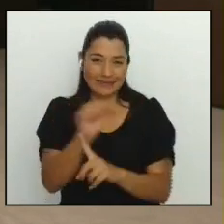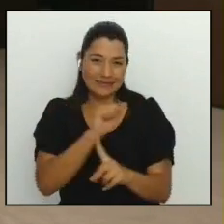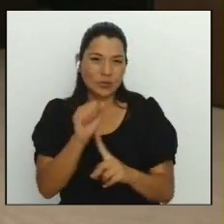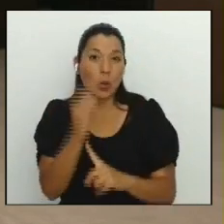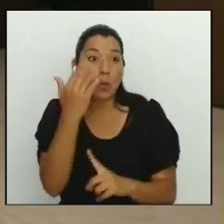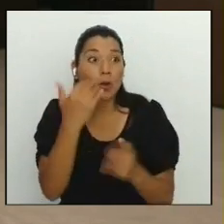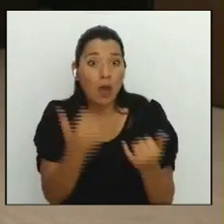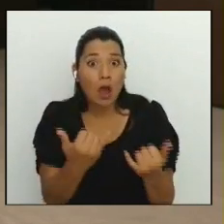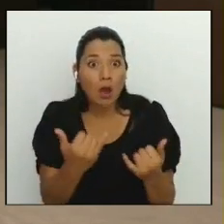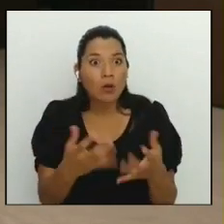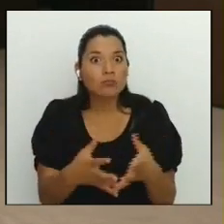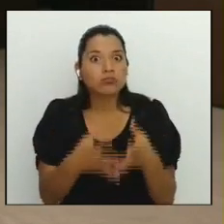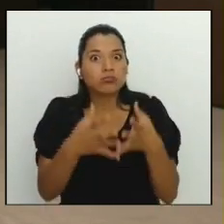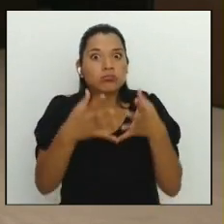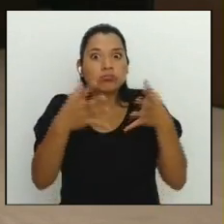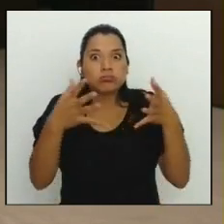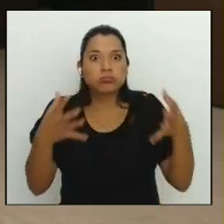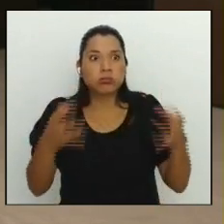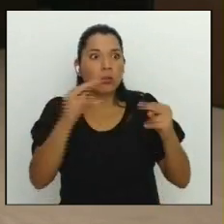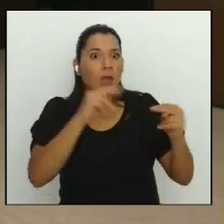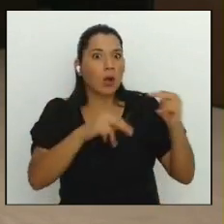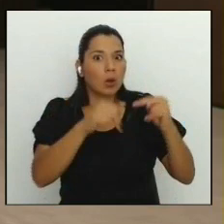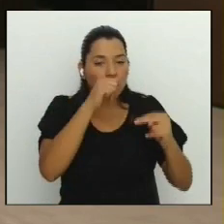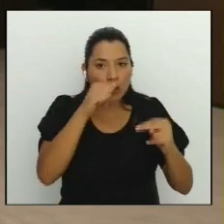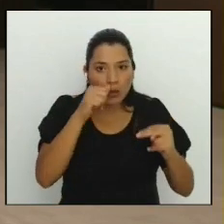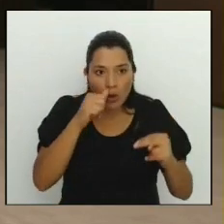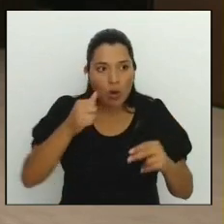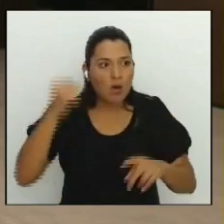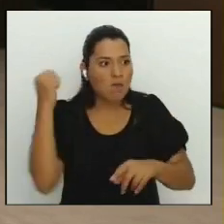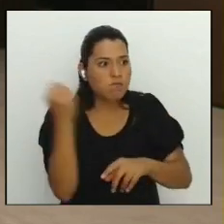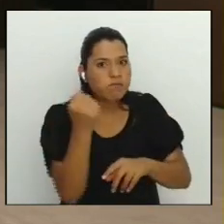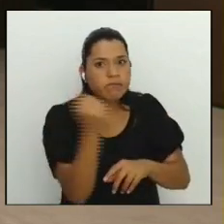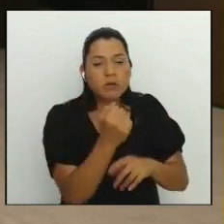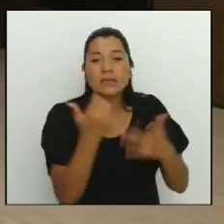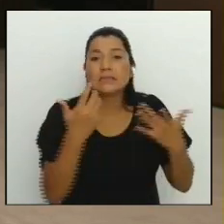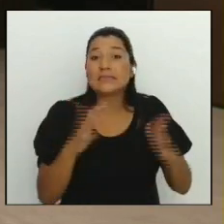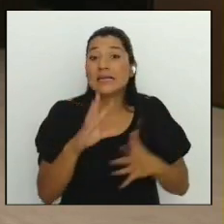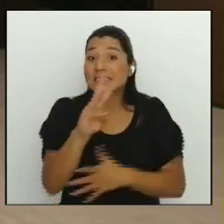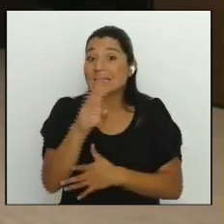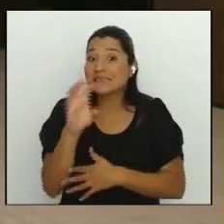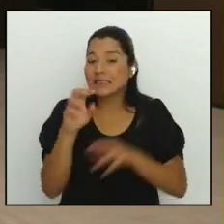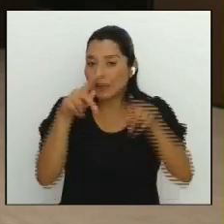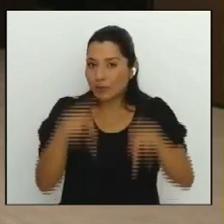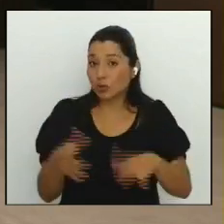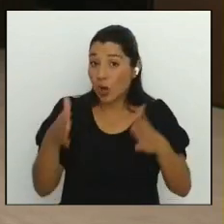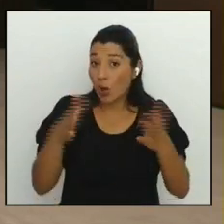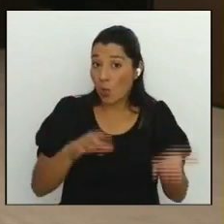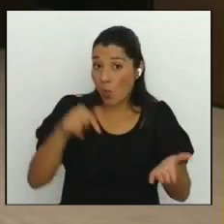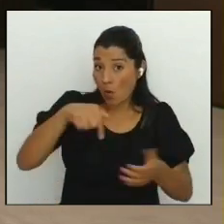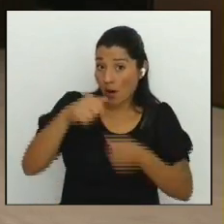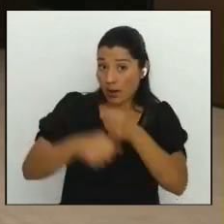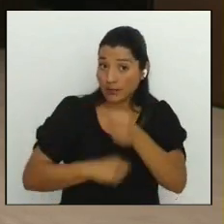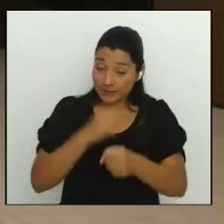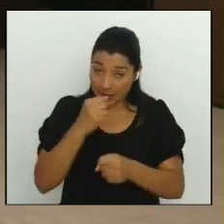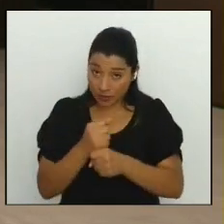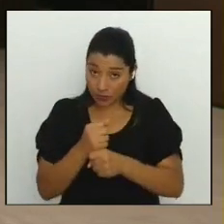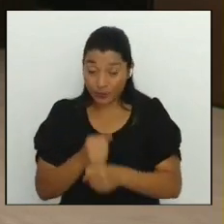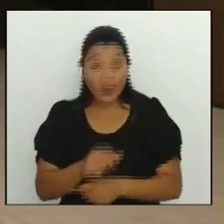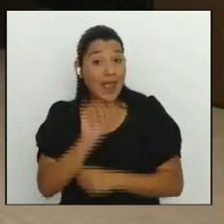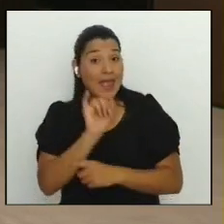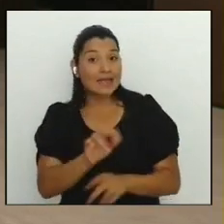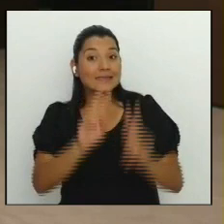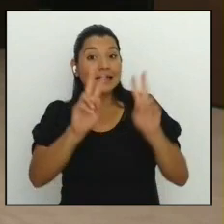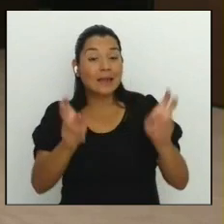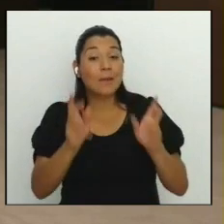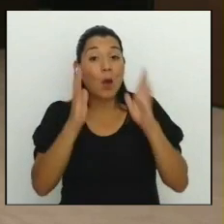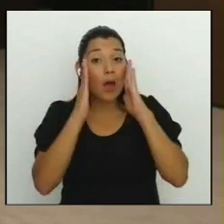que acecha nuestro país, que lleva ya más de 600 homicidios en lo que va del año. Este tema se estaría abordando entonces mañana